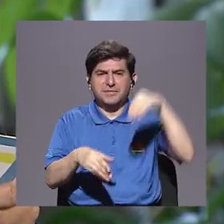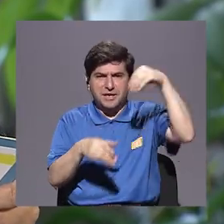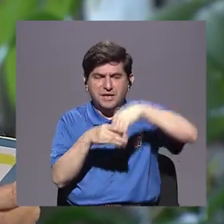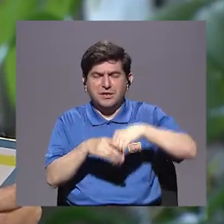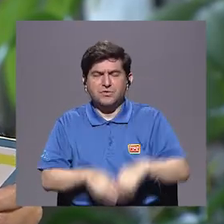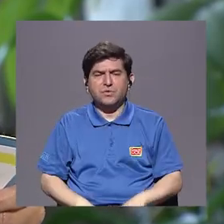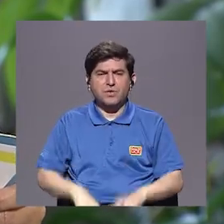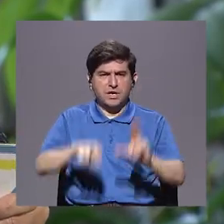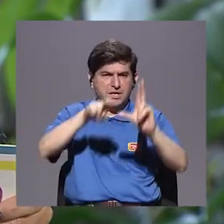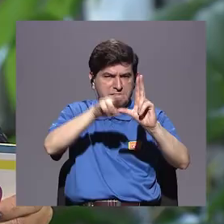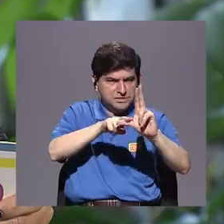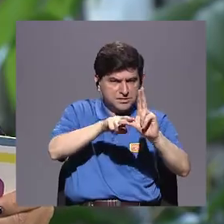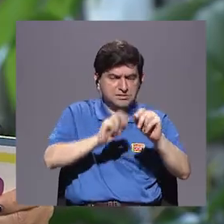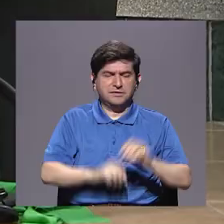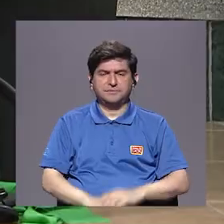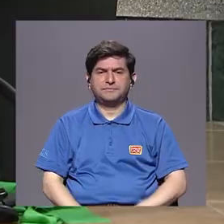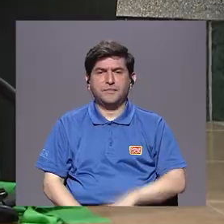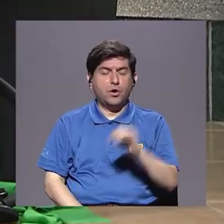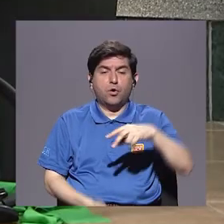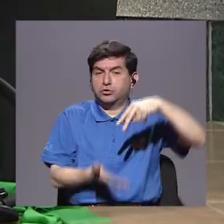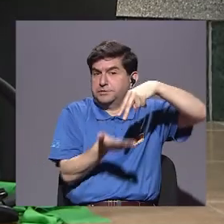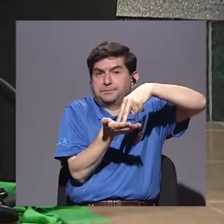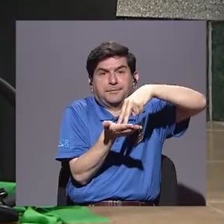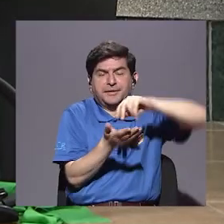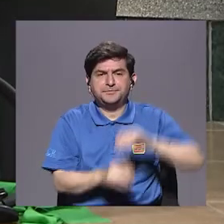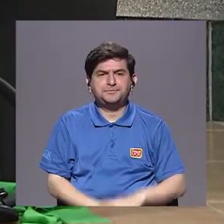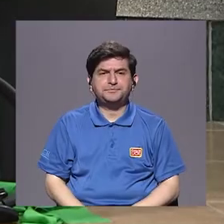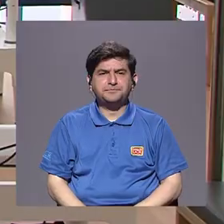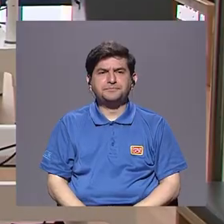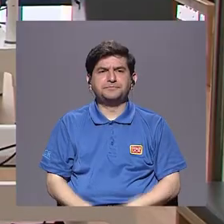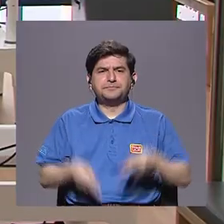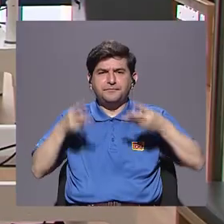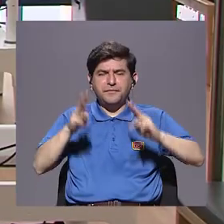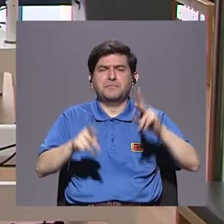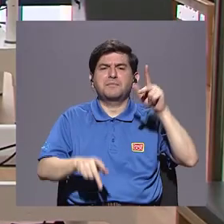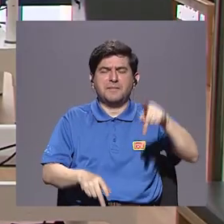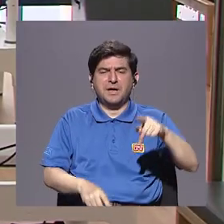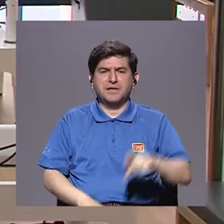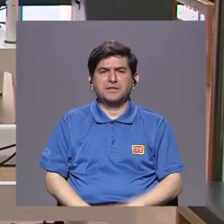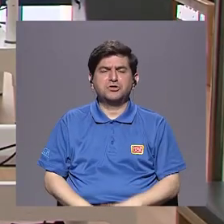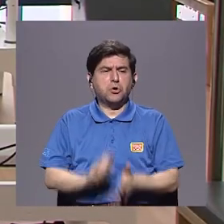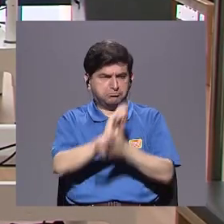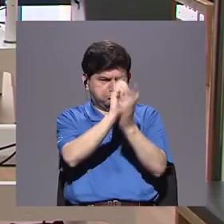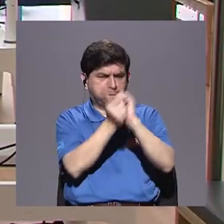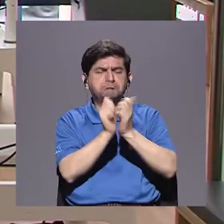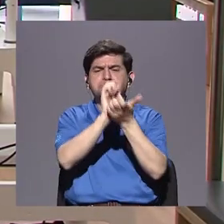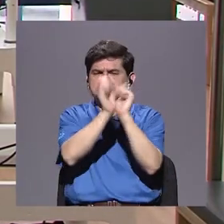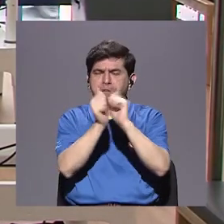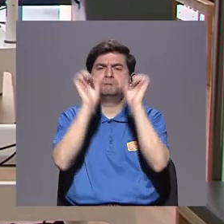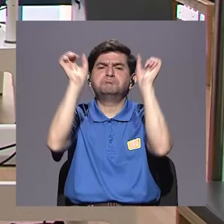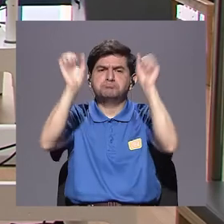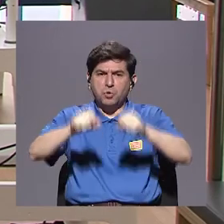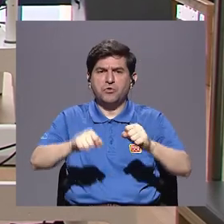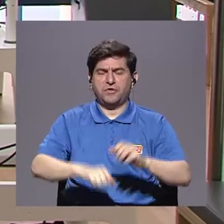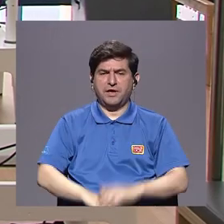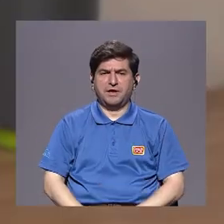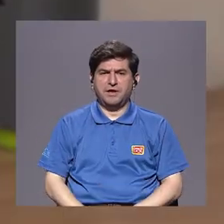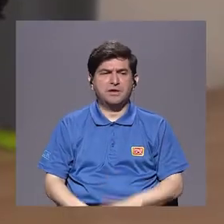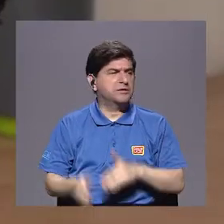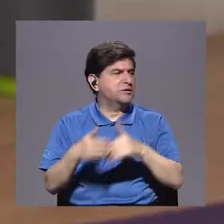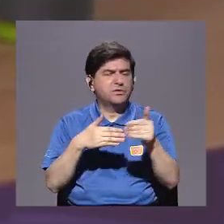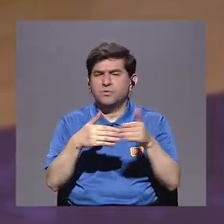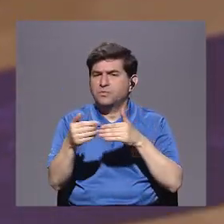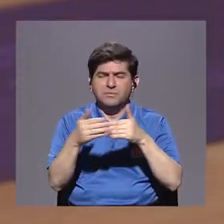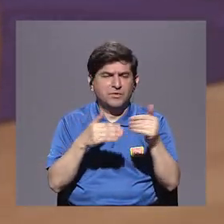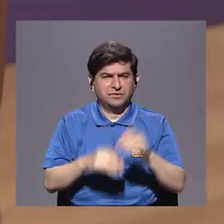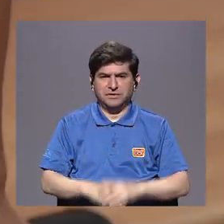de introducir una silla o, no sé, o de pie? O... El Pilates es muy adaptable